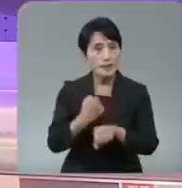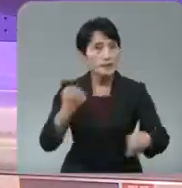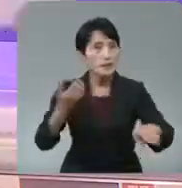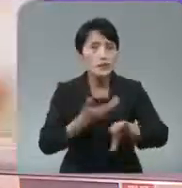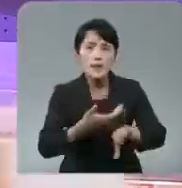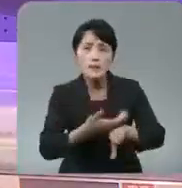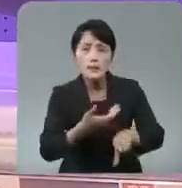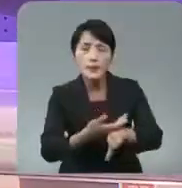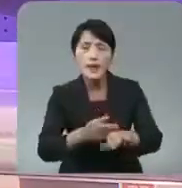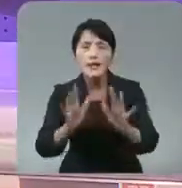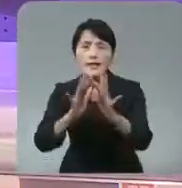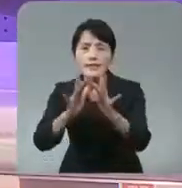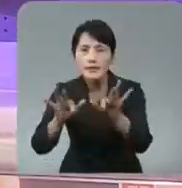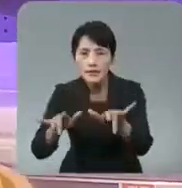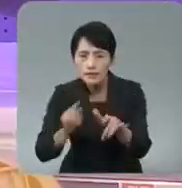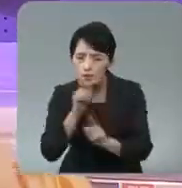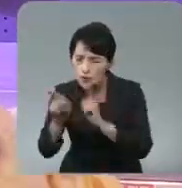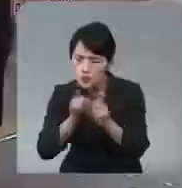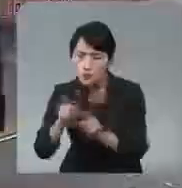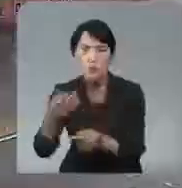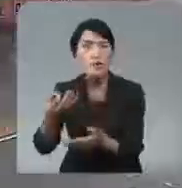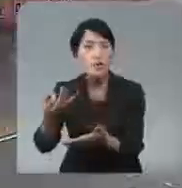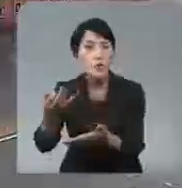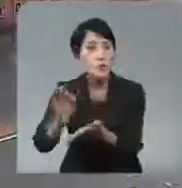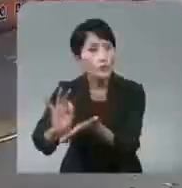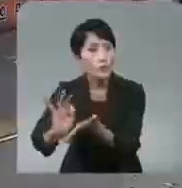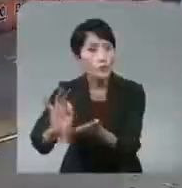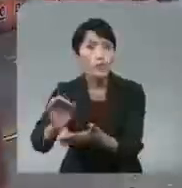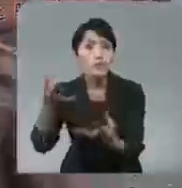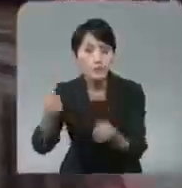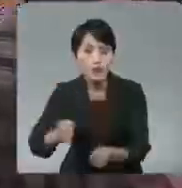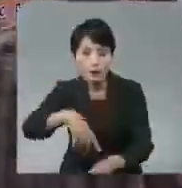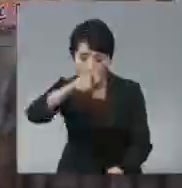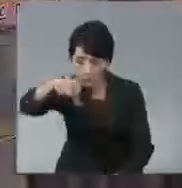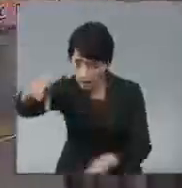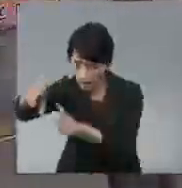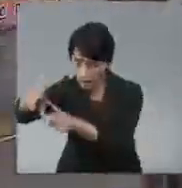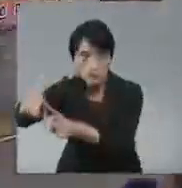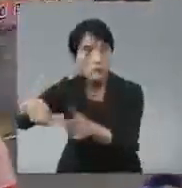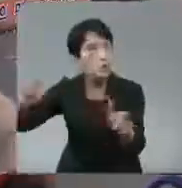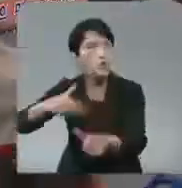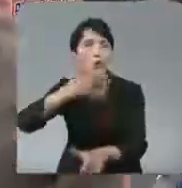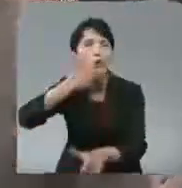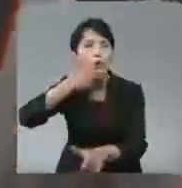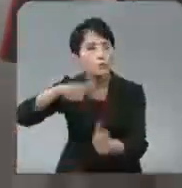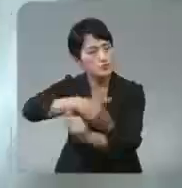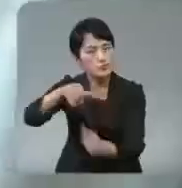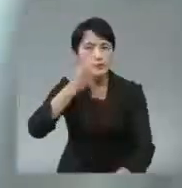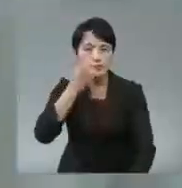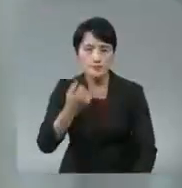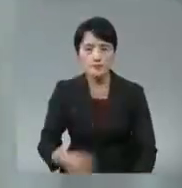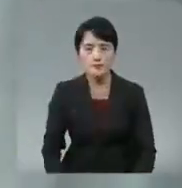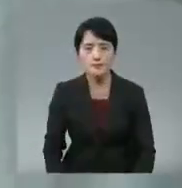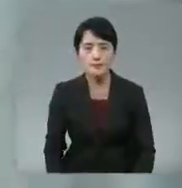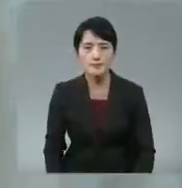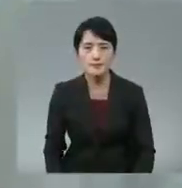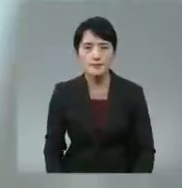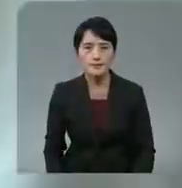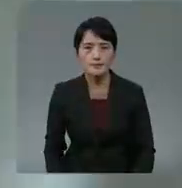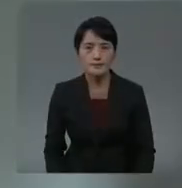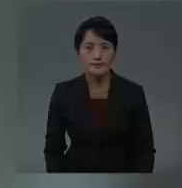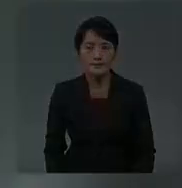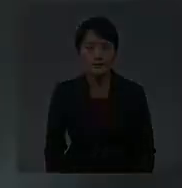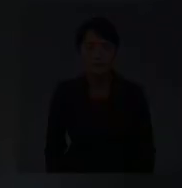sin embargo los indicadores de actividades económicas como el consumo con tarjeta de crédito se mantienen estables gracias al aumento de las ventas